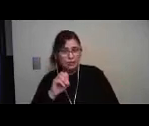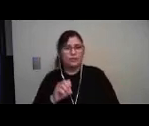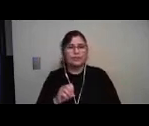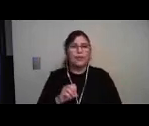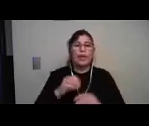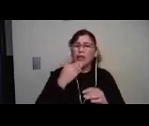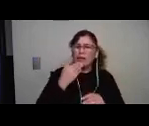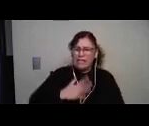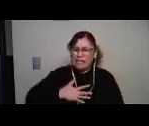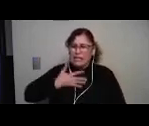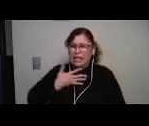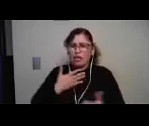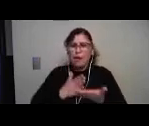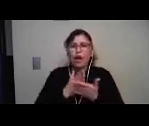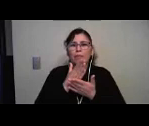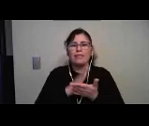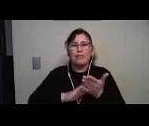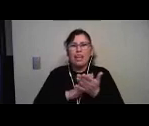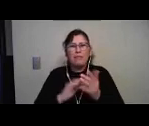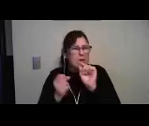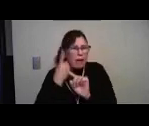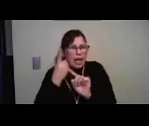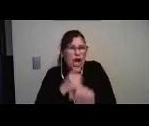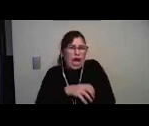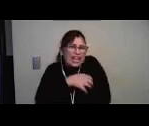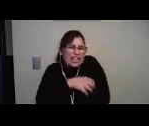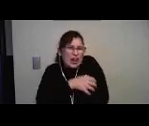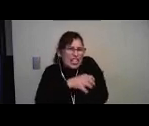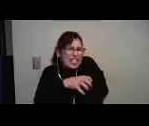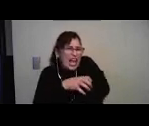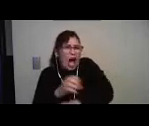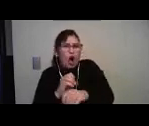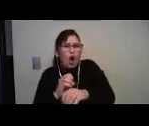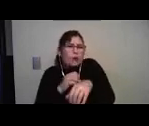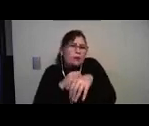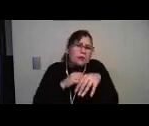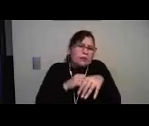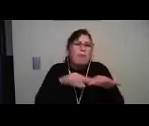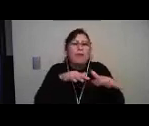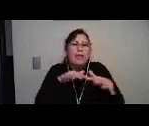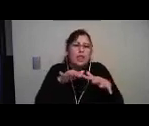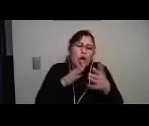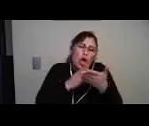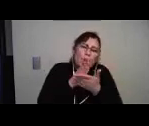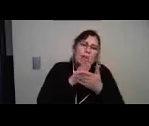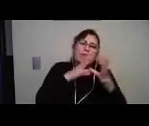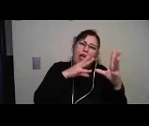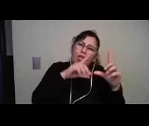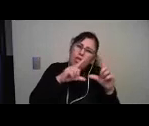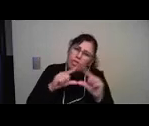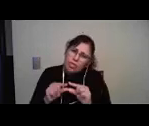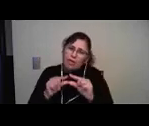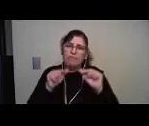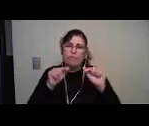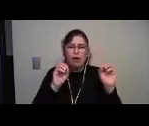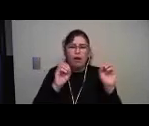brusca. Comienzan con cosquilleo o hormigueo o parestesia que se conoce, que se manifiestan generalmente al estar en manos